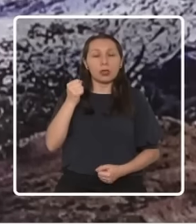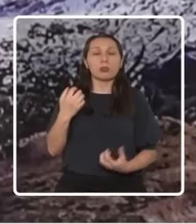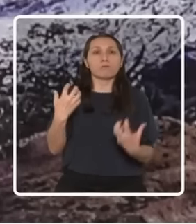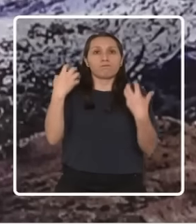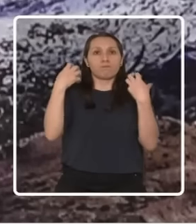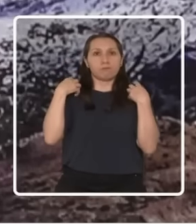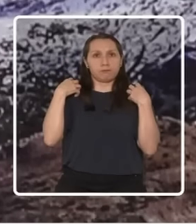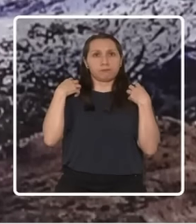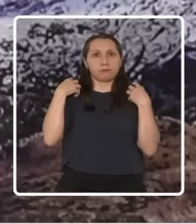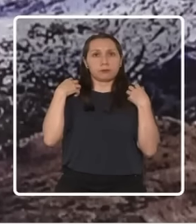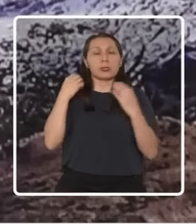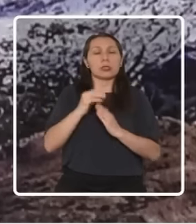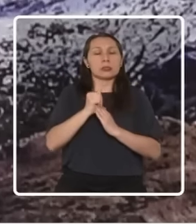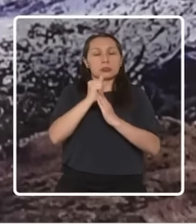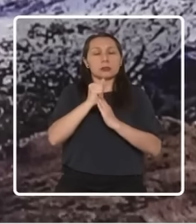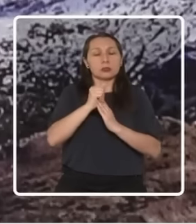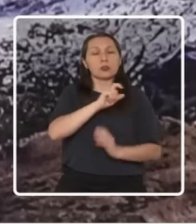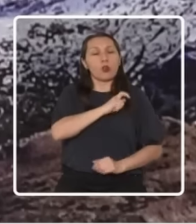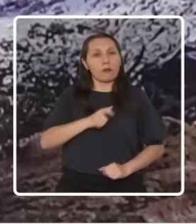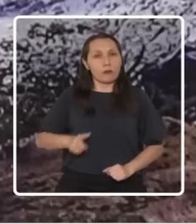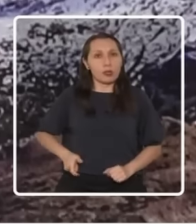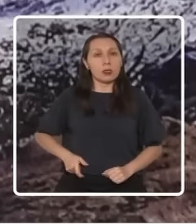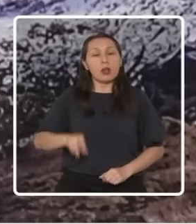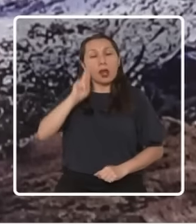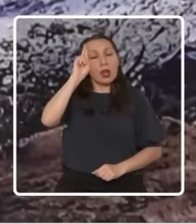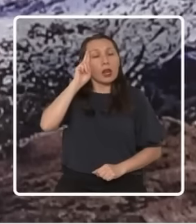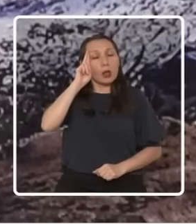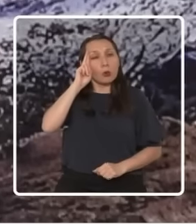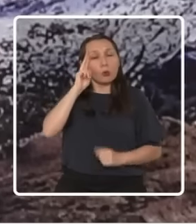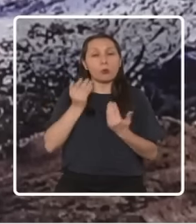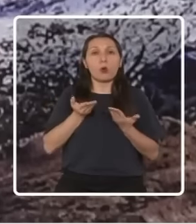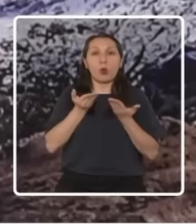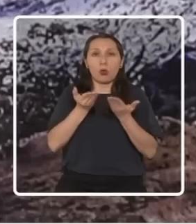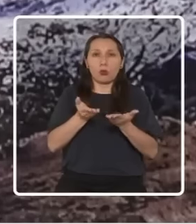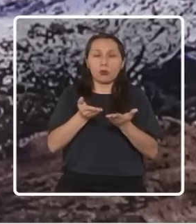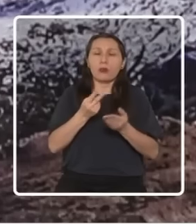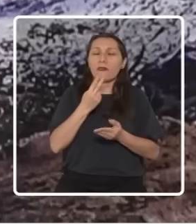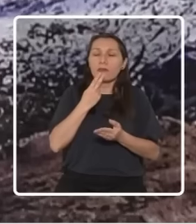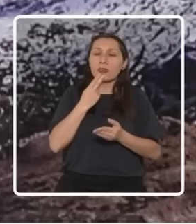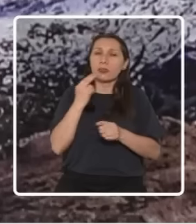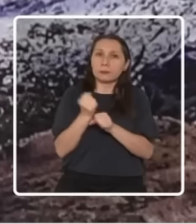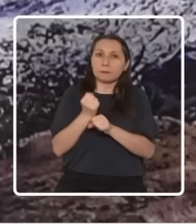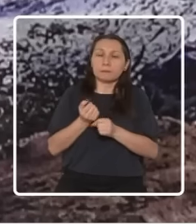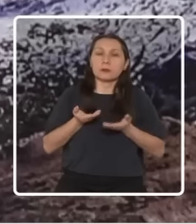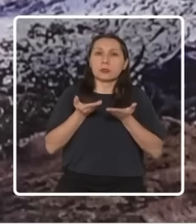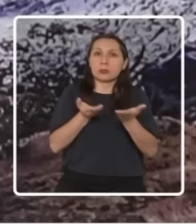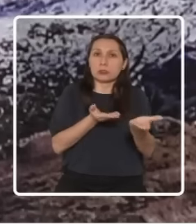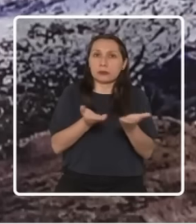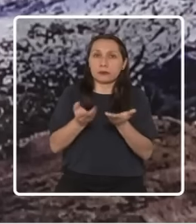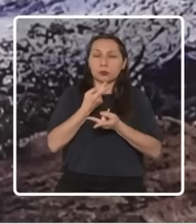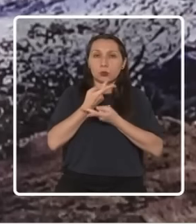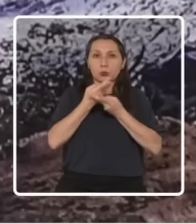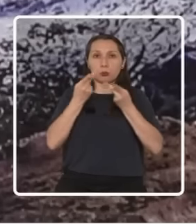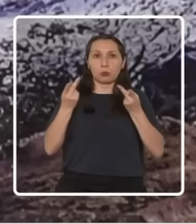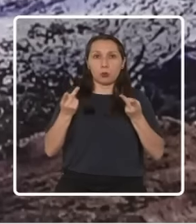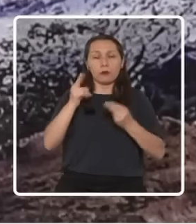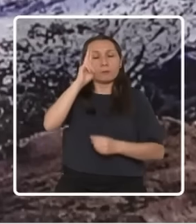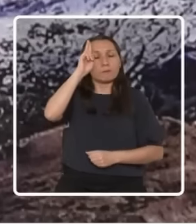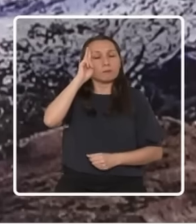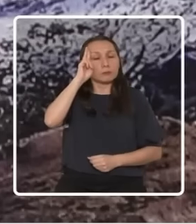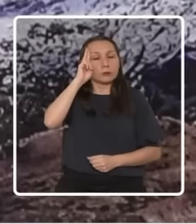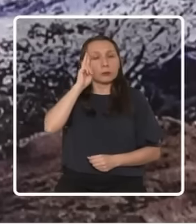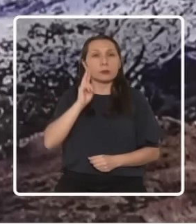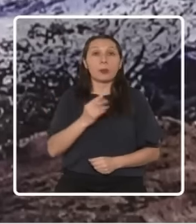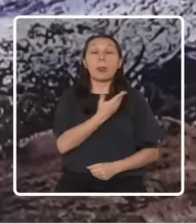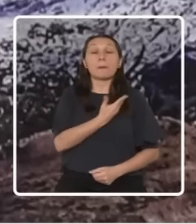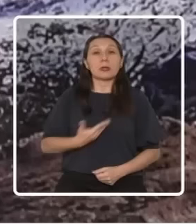gobernó y lo recordaremos por la manera en que dio y dedicó su vida al servicio público.